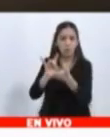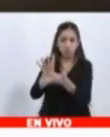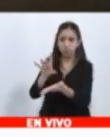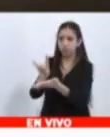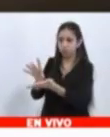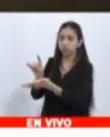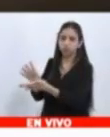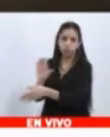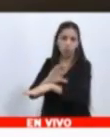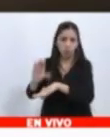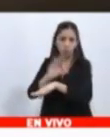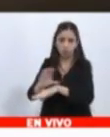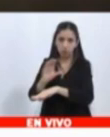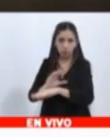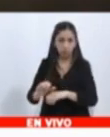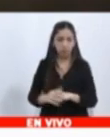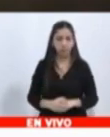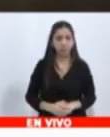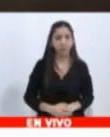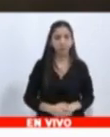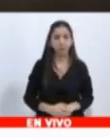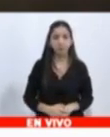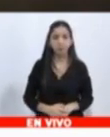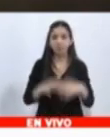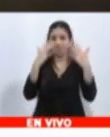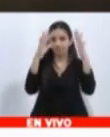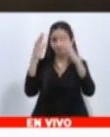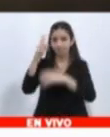también van a seguir siendo destituidos.